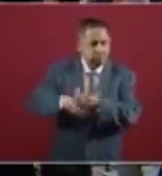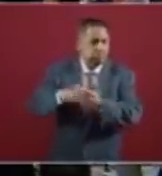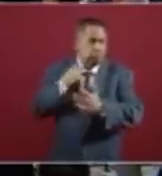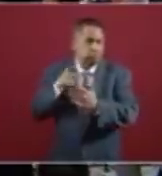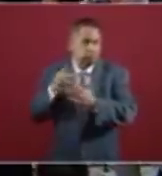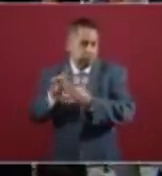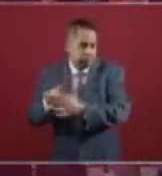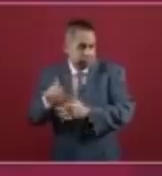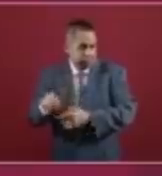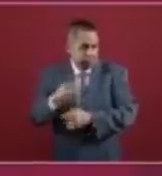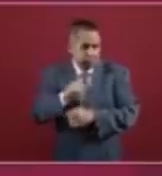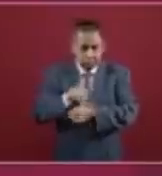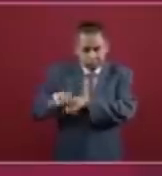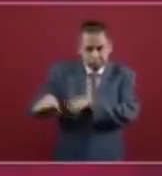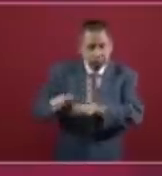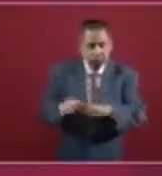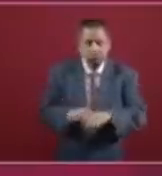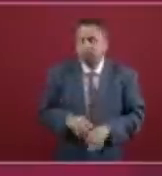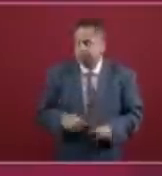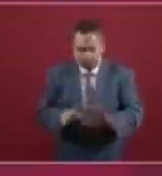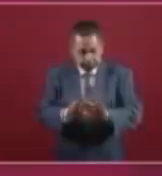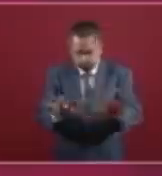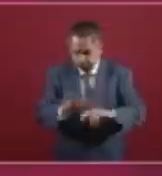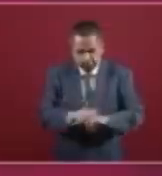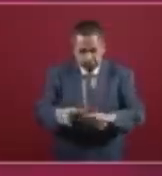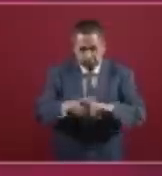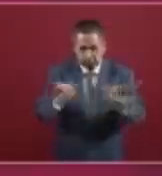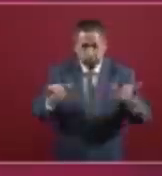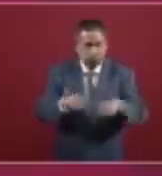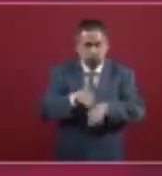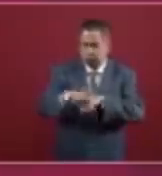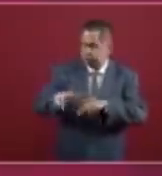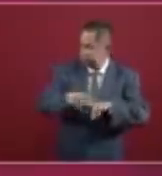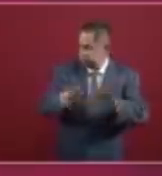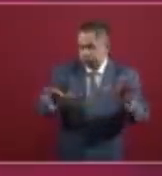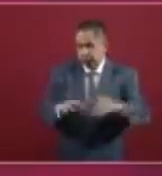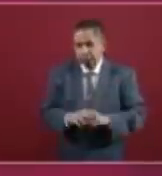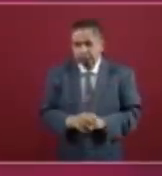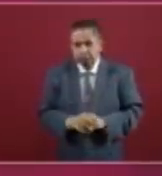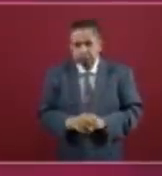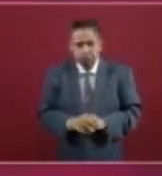salud de su gobierno? No, ninguna influencia.